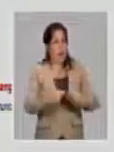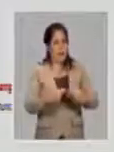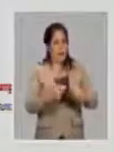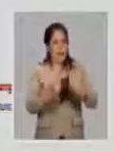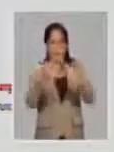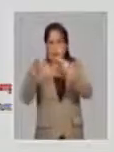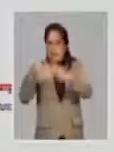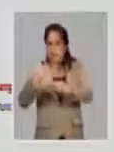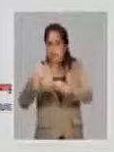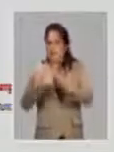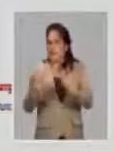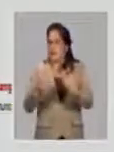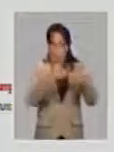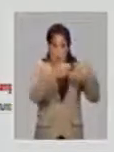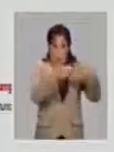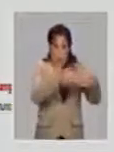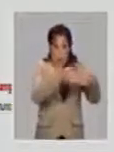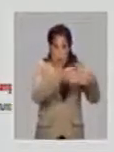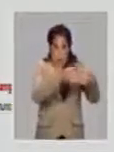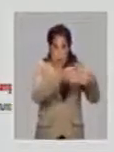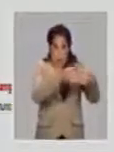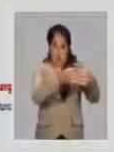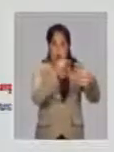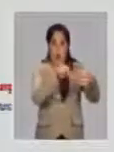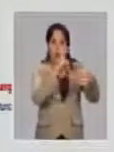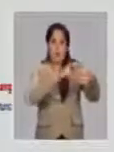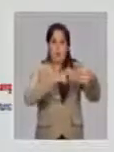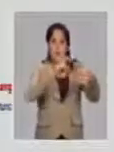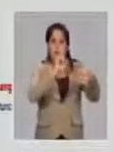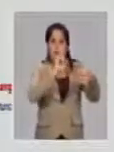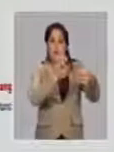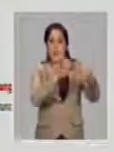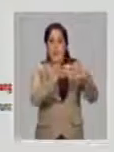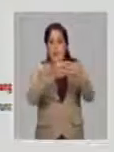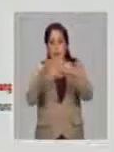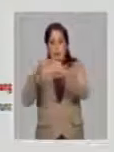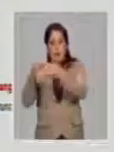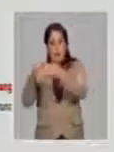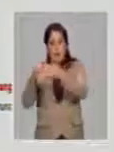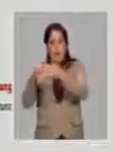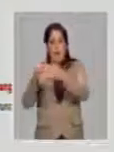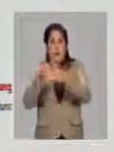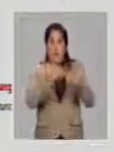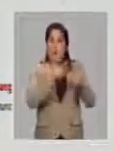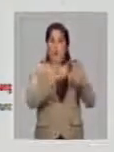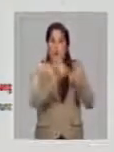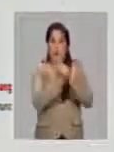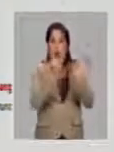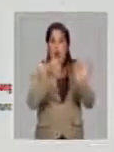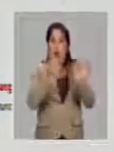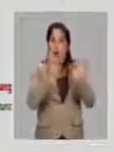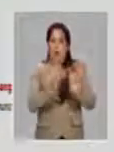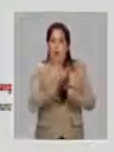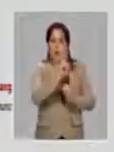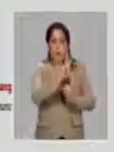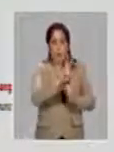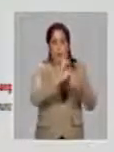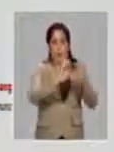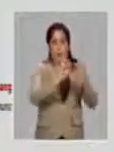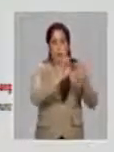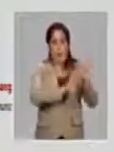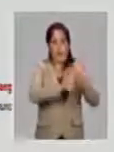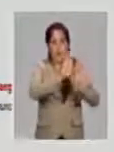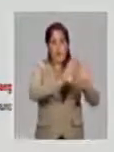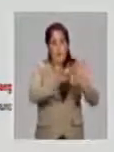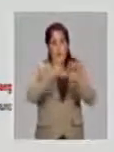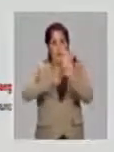de decisión. Establecimos un estudio en el cual fueron 6 grupos de estudio, ya que se probaron 2